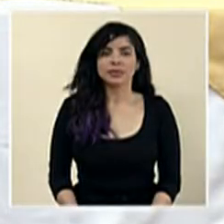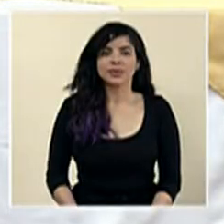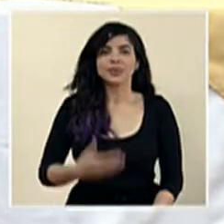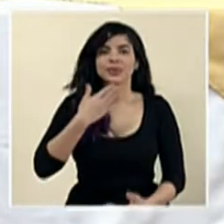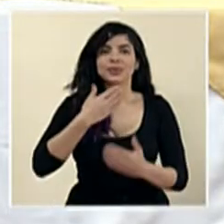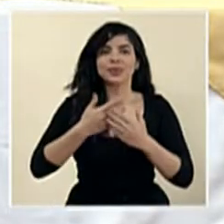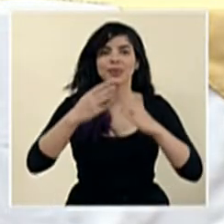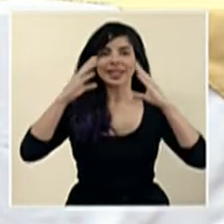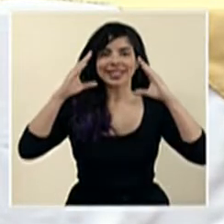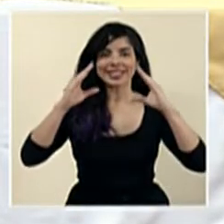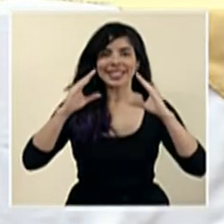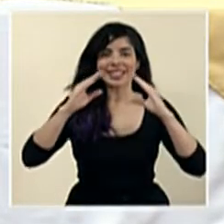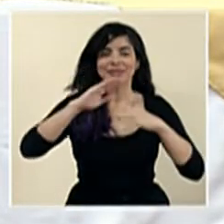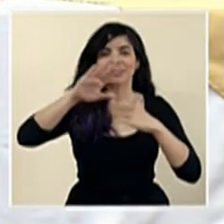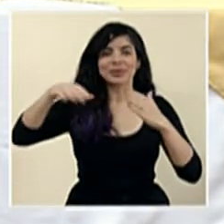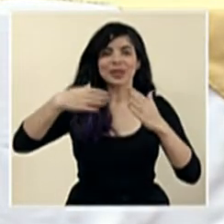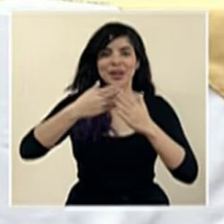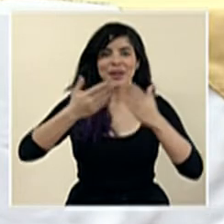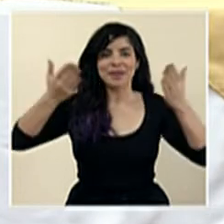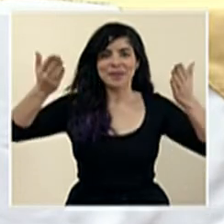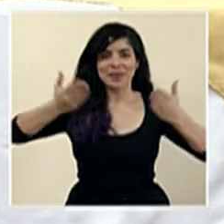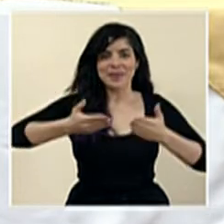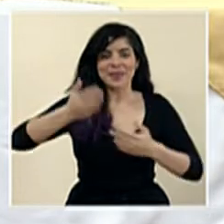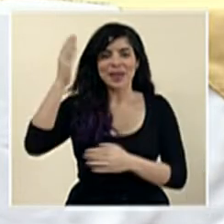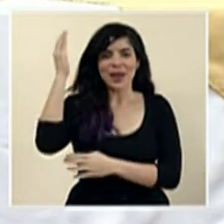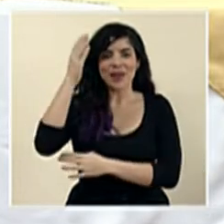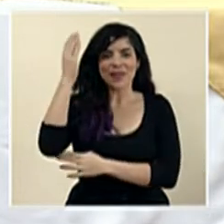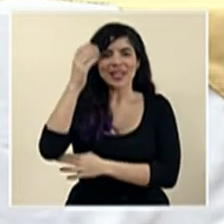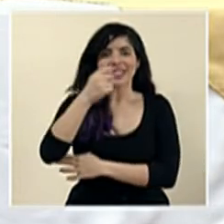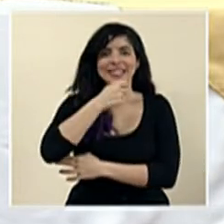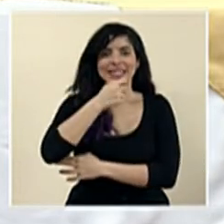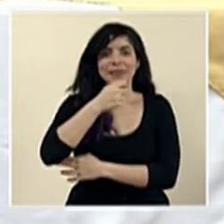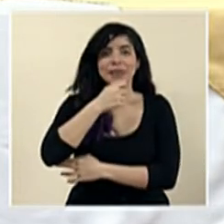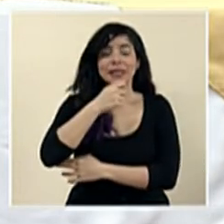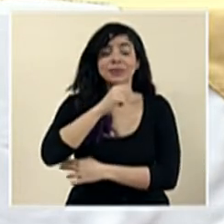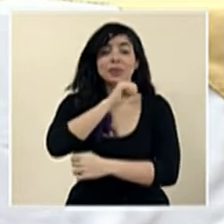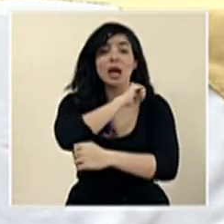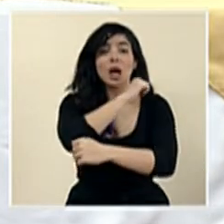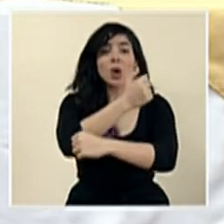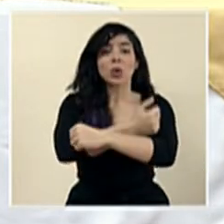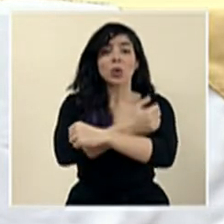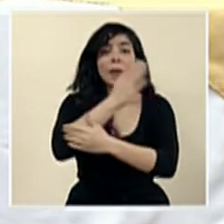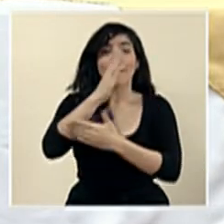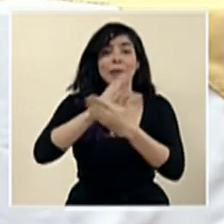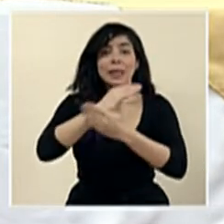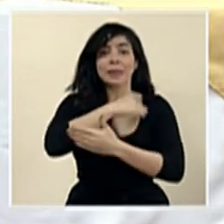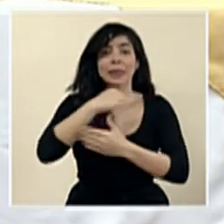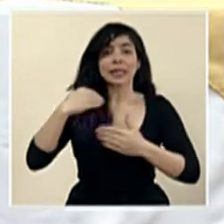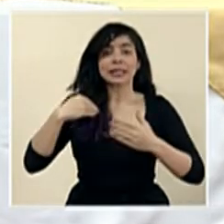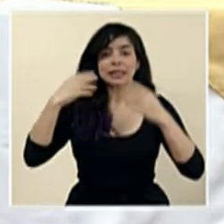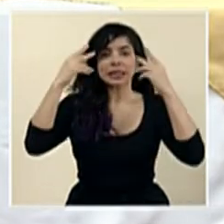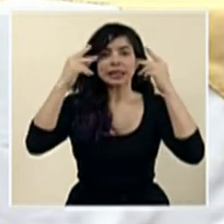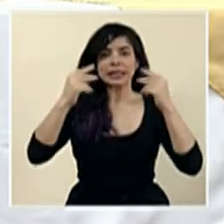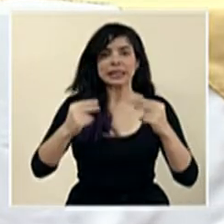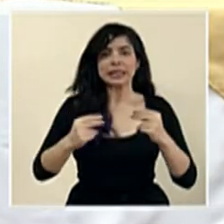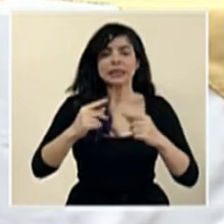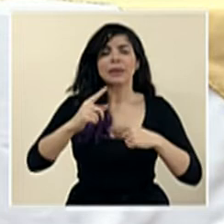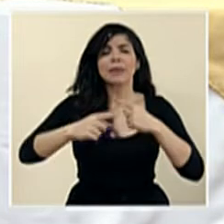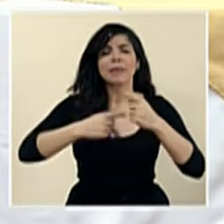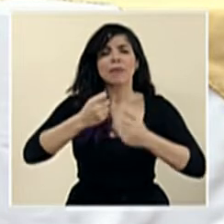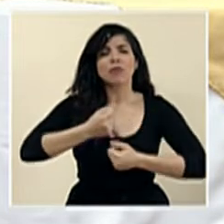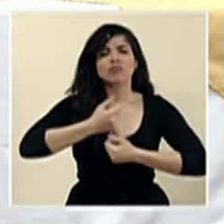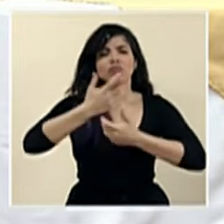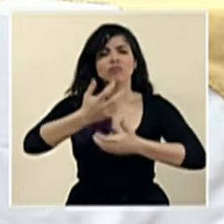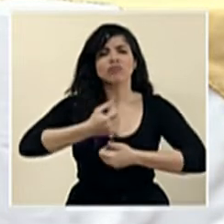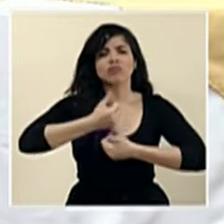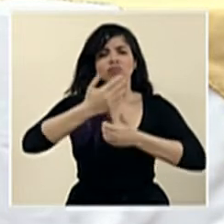Muy buenas tardes, sean todos bienvenidos a esta conferencia de prensa en la que las autoridades del Ministerio de Hacienda compartirán con ustedes